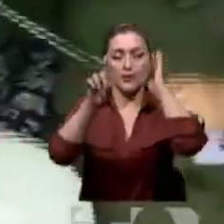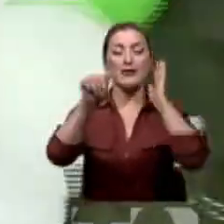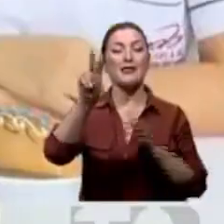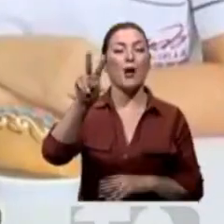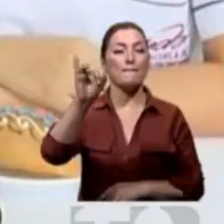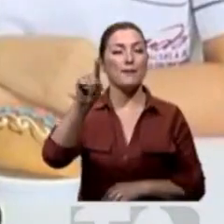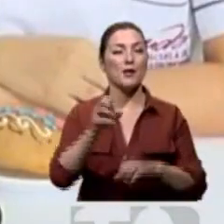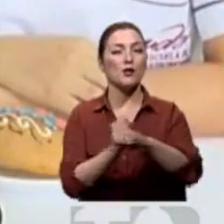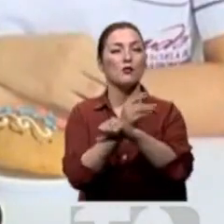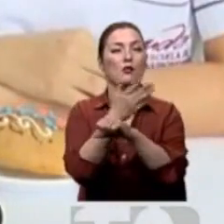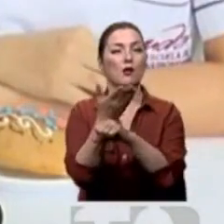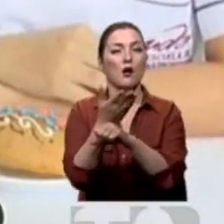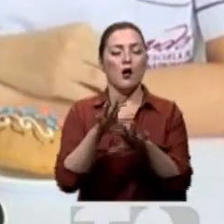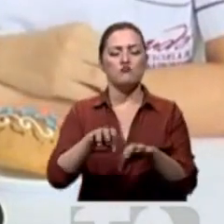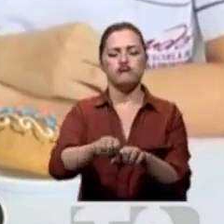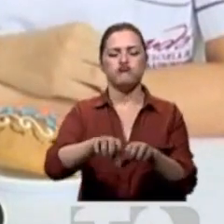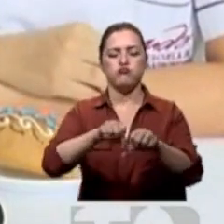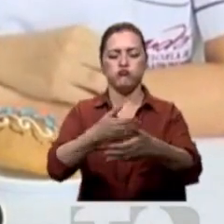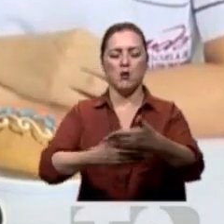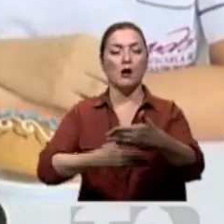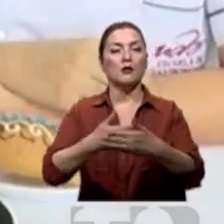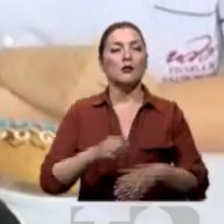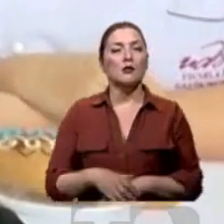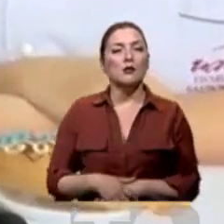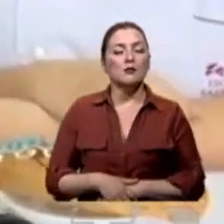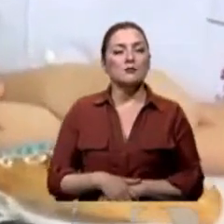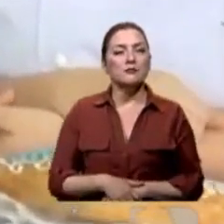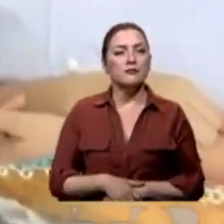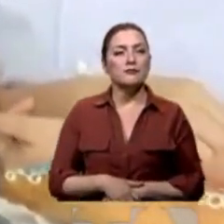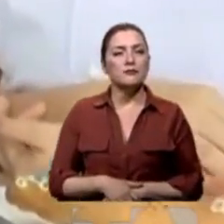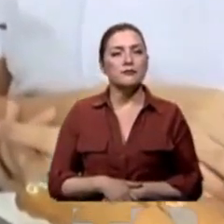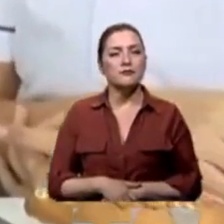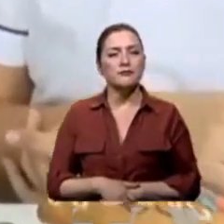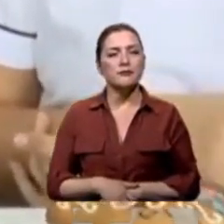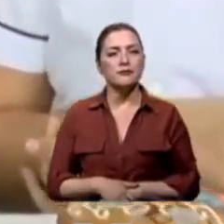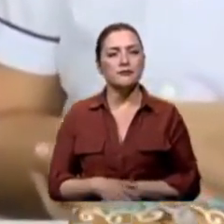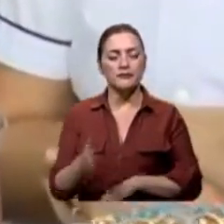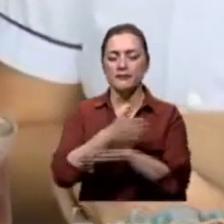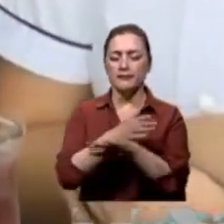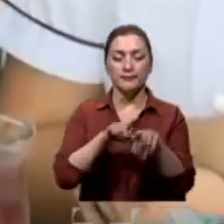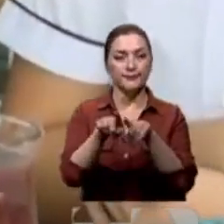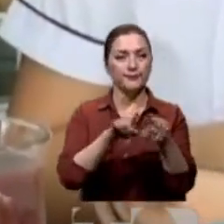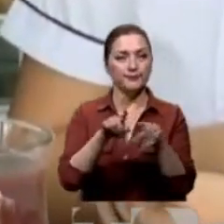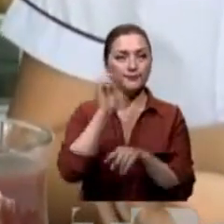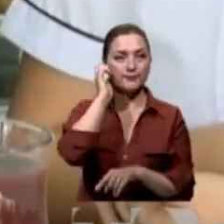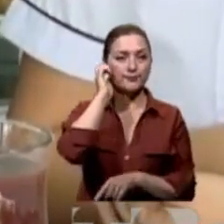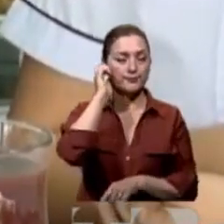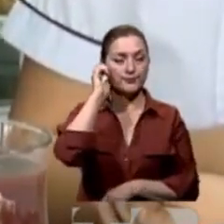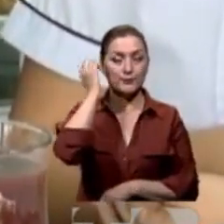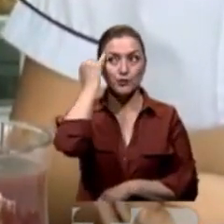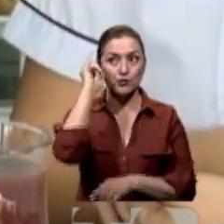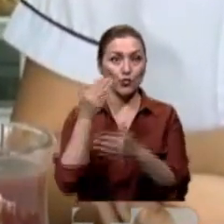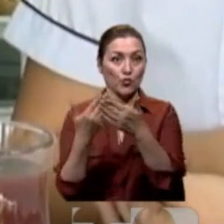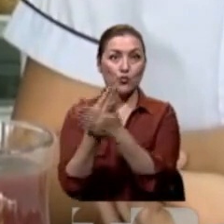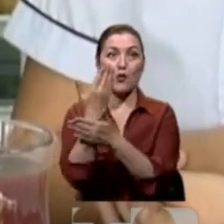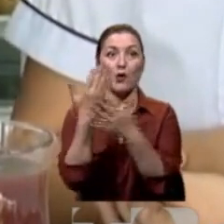pequeños tips para que preparen grandes recetas. Viendo ya los concursantes anteriores, mi rey, mi reina, la innovación